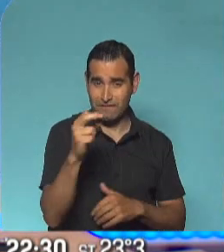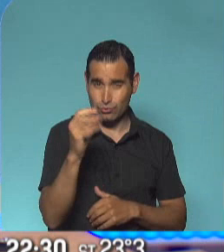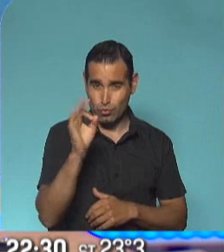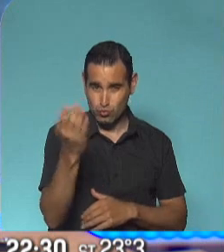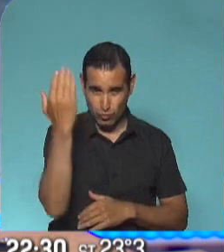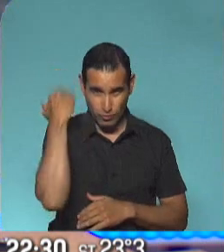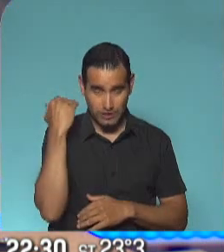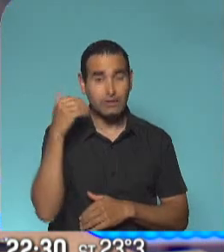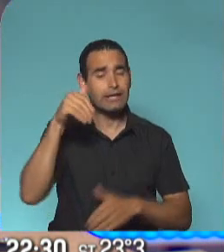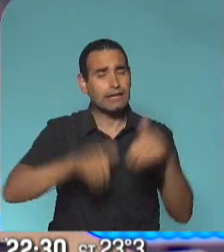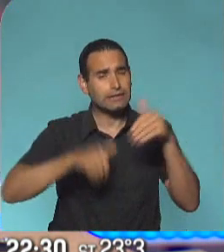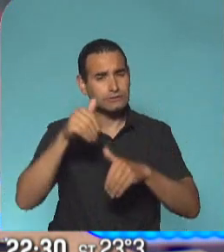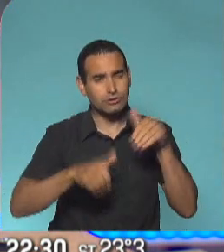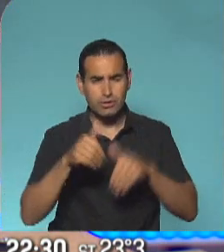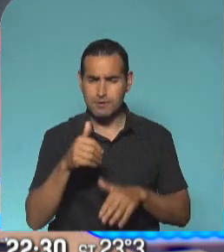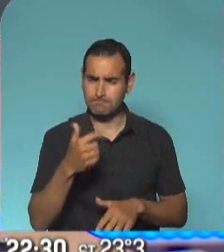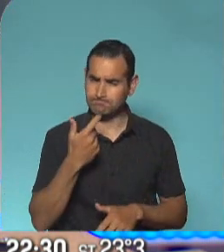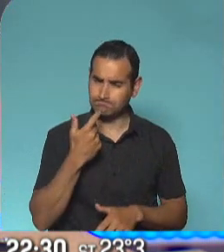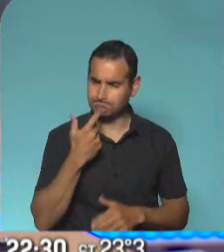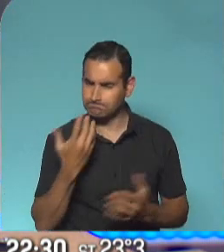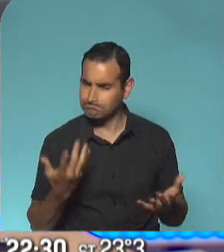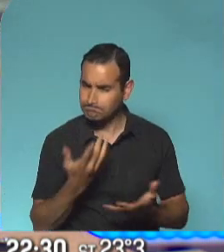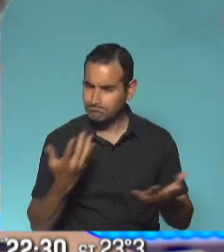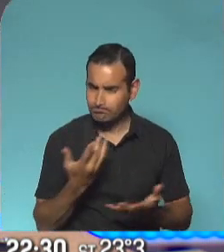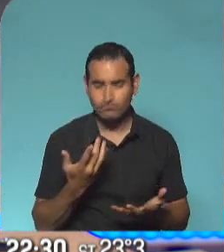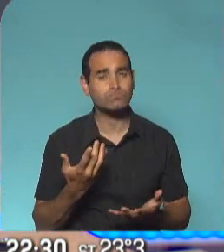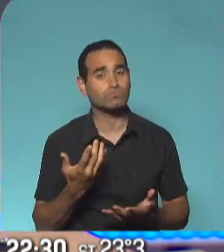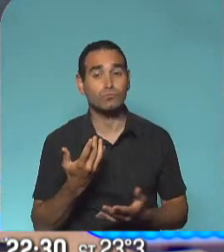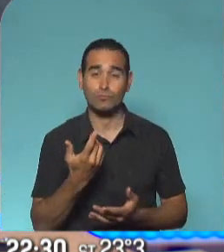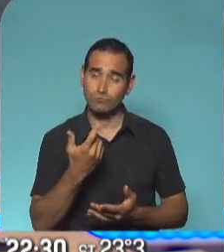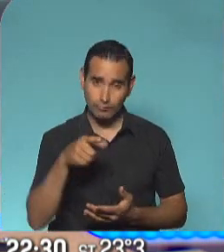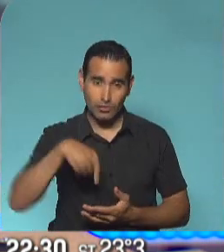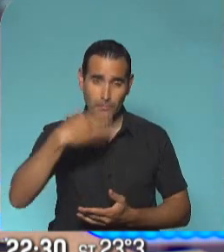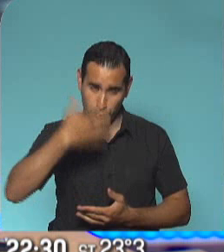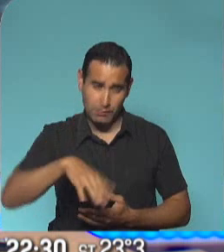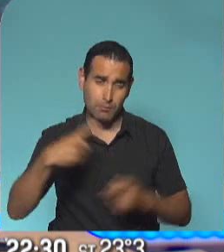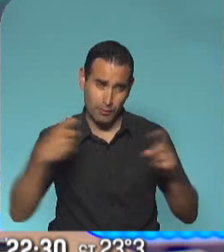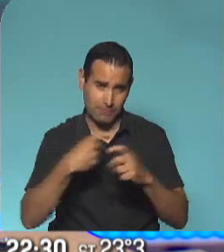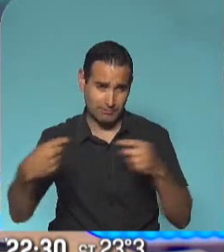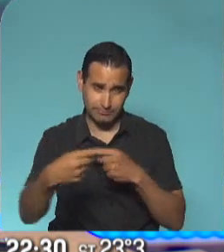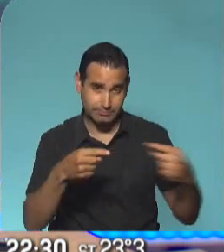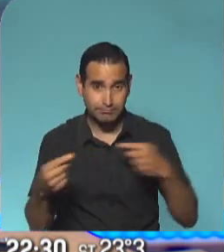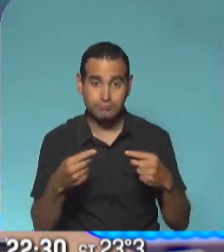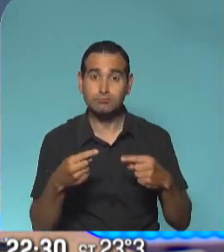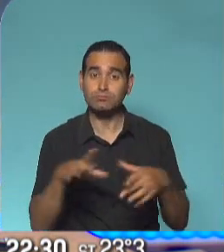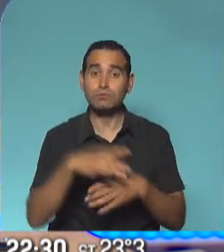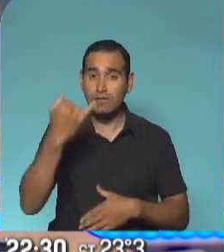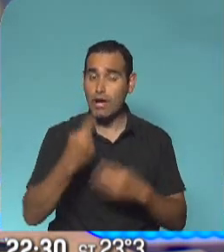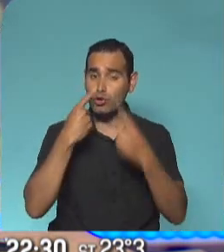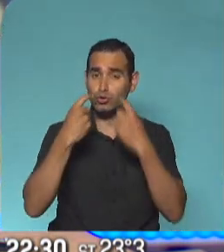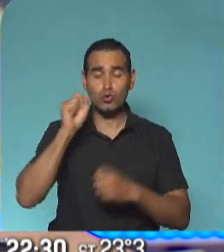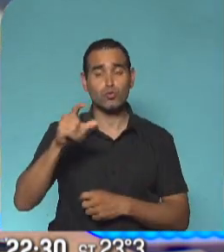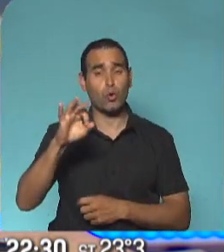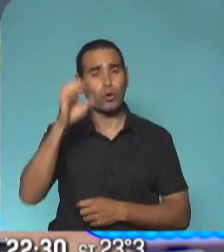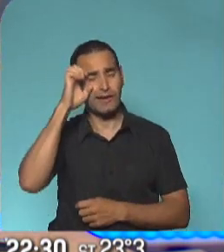octubre, esas elecciones cuestionadas, esas elecciones que derivaron en enfrentamientos, sobre las cuales hubo una auditoría de la OEA.